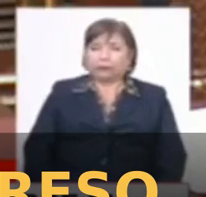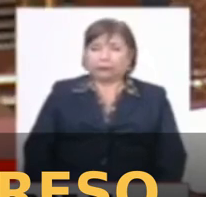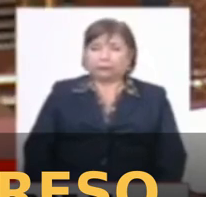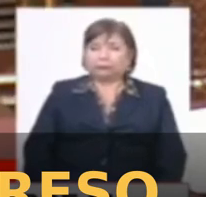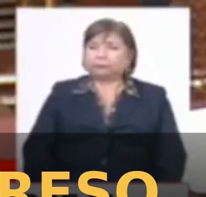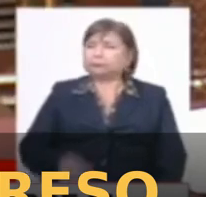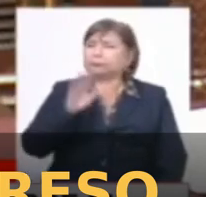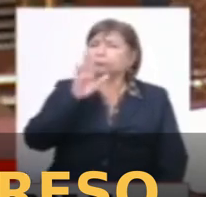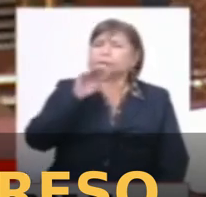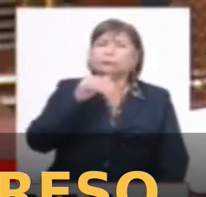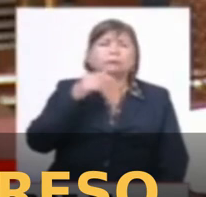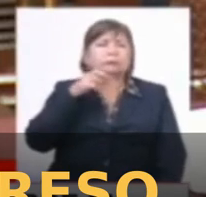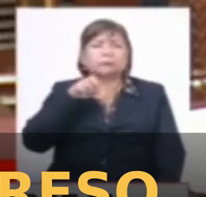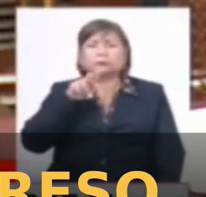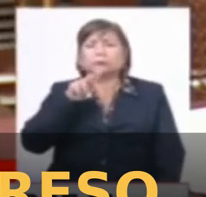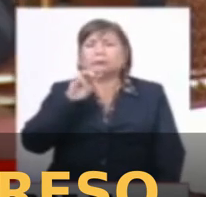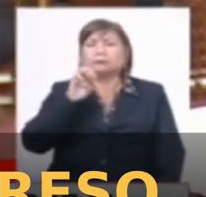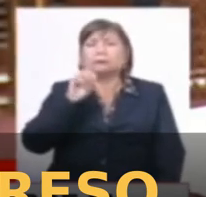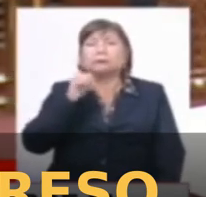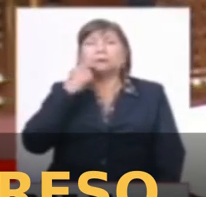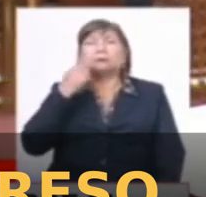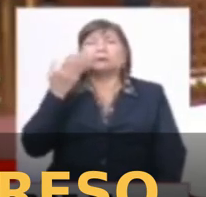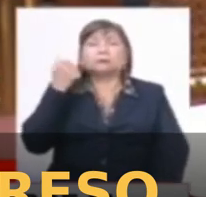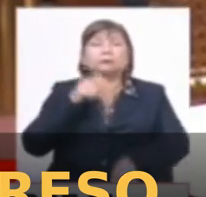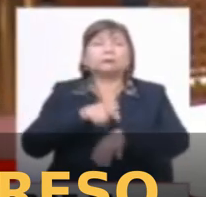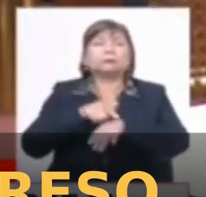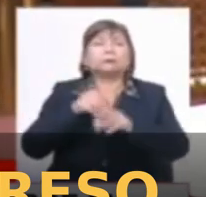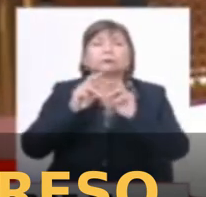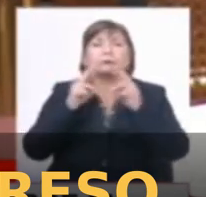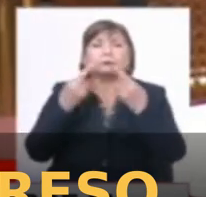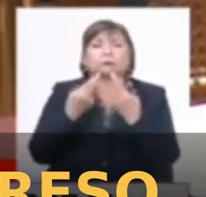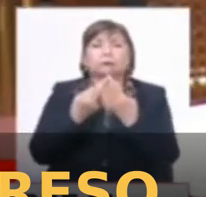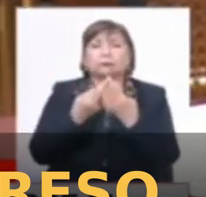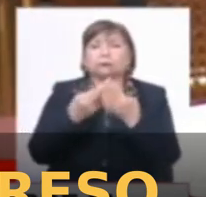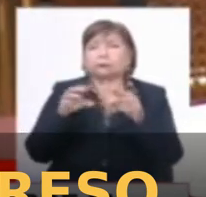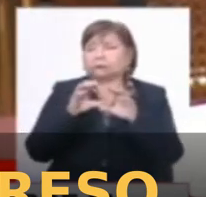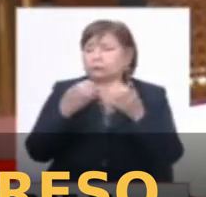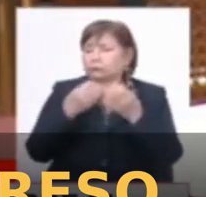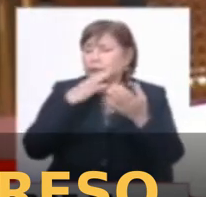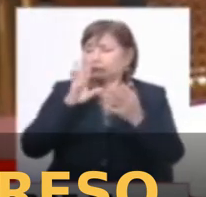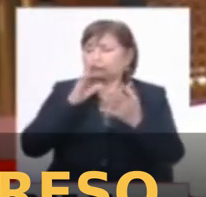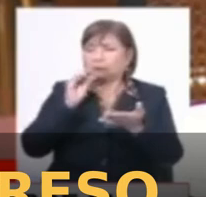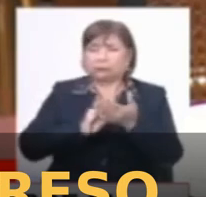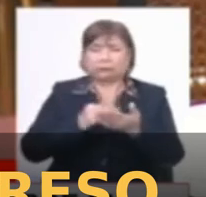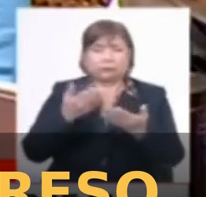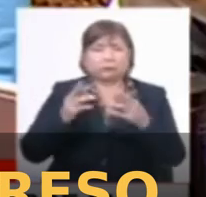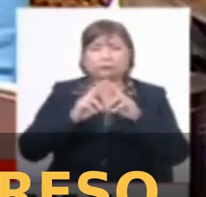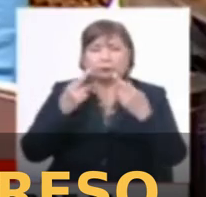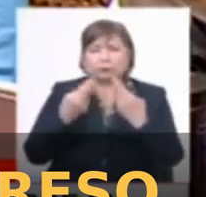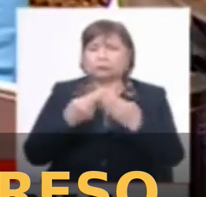¿Y el premier en esa reunión, cuánto tiempo estuvo presente? ¿Participó de la reunión? ¿Habló algo más para proteger a Bruno